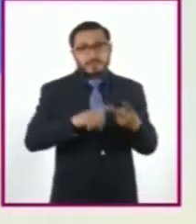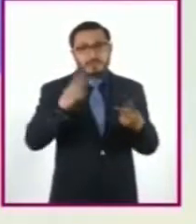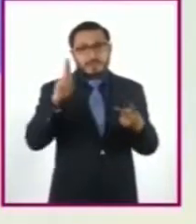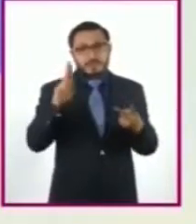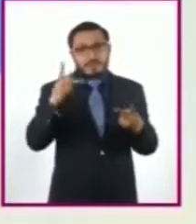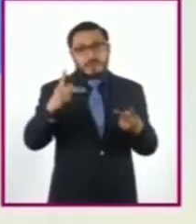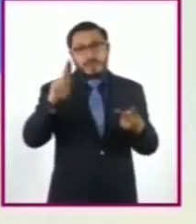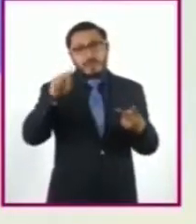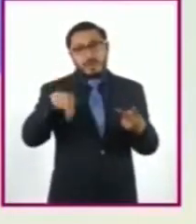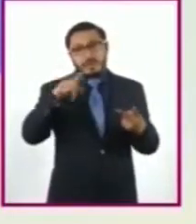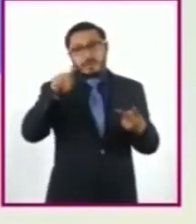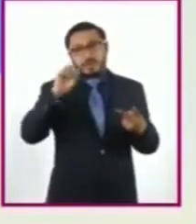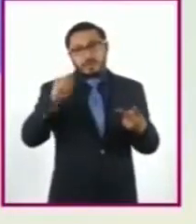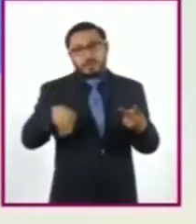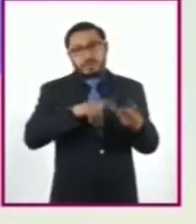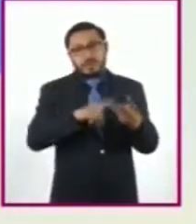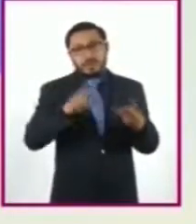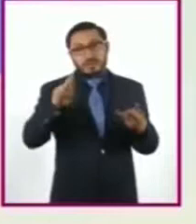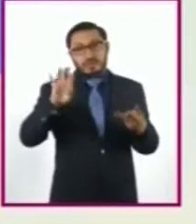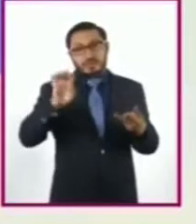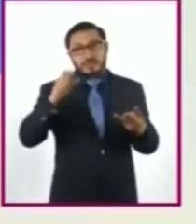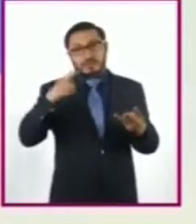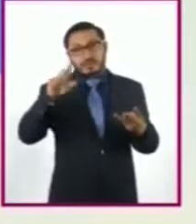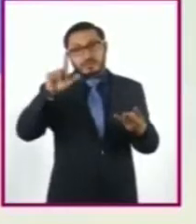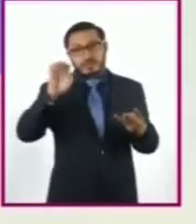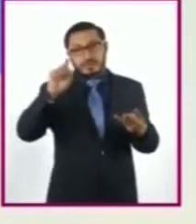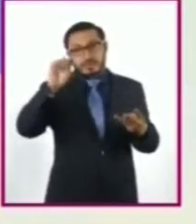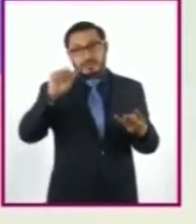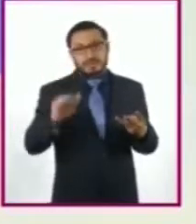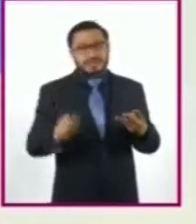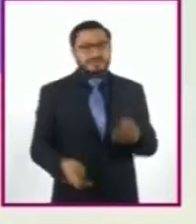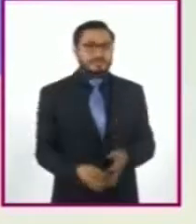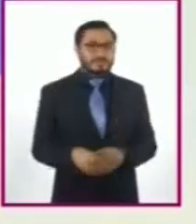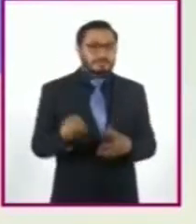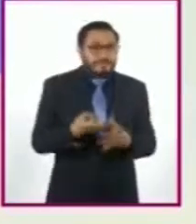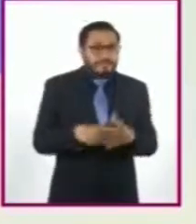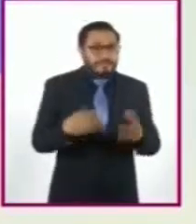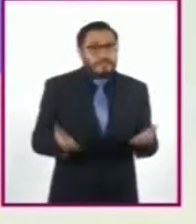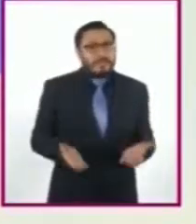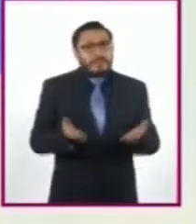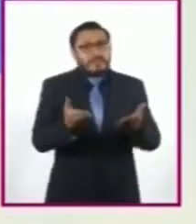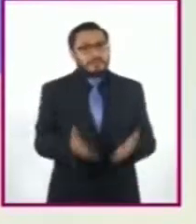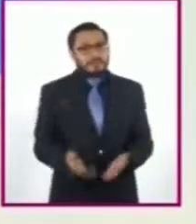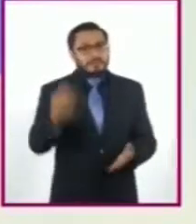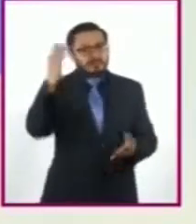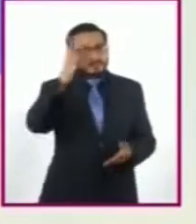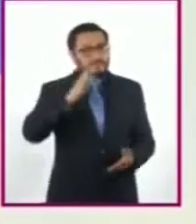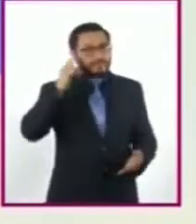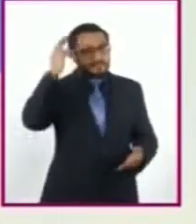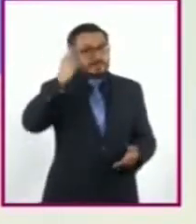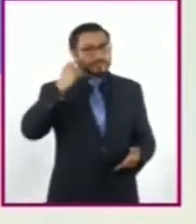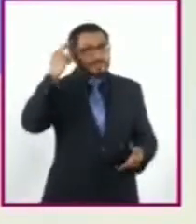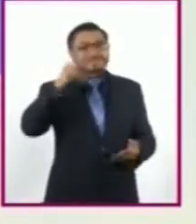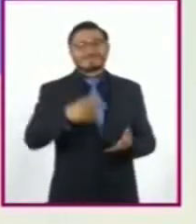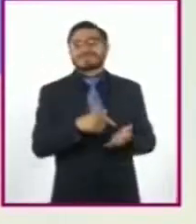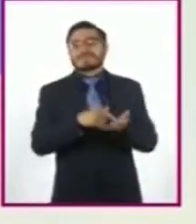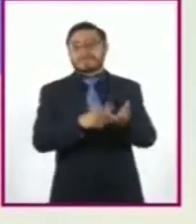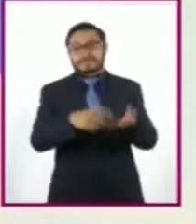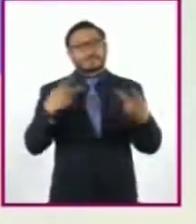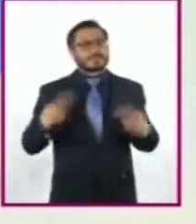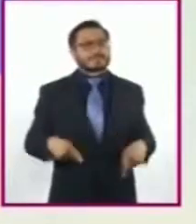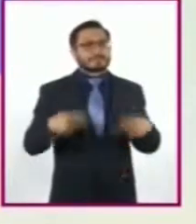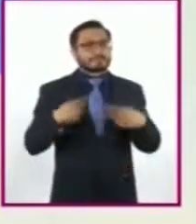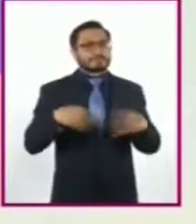Para empezar, les invito a reflexionar sobre los siguientes personajes destacados. Seguramente